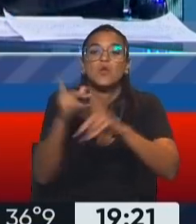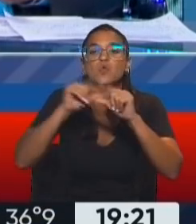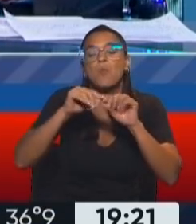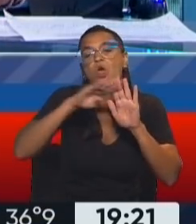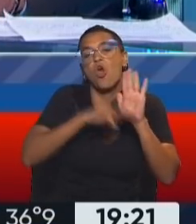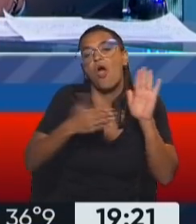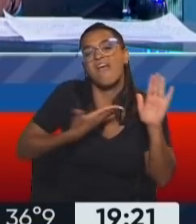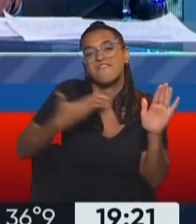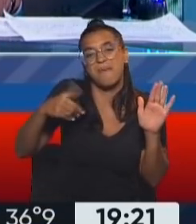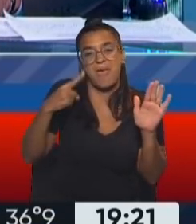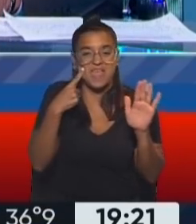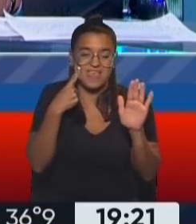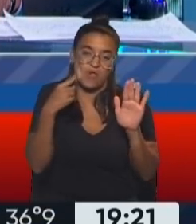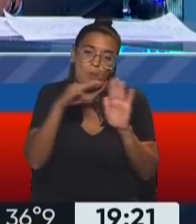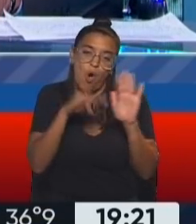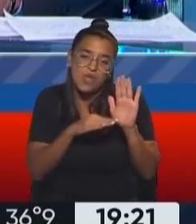FMI, para decirlo de manera más sencilla,